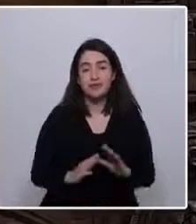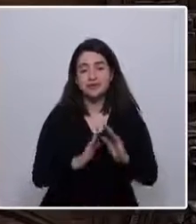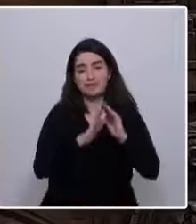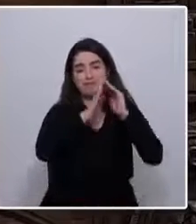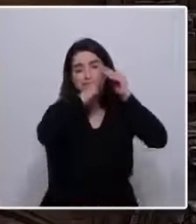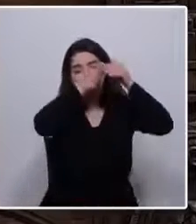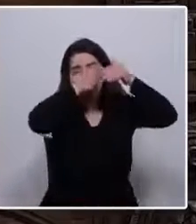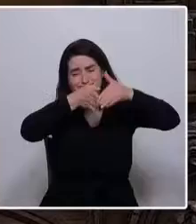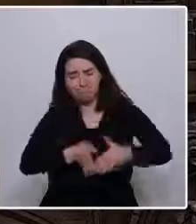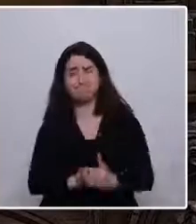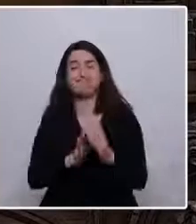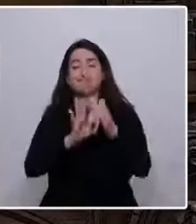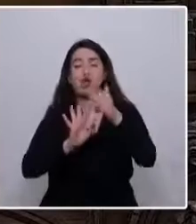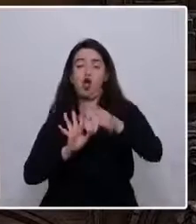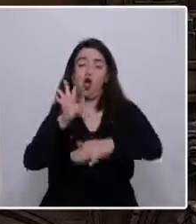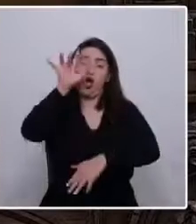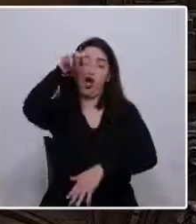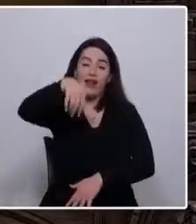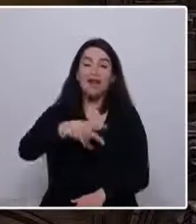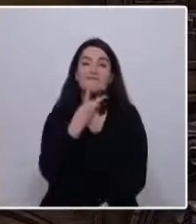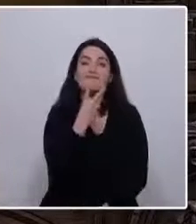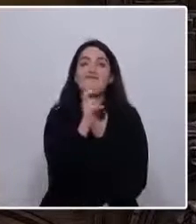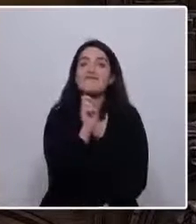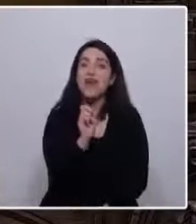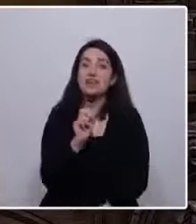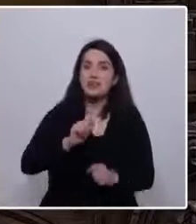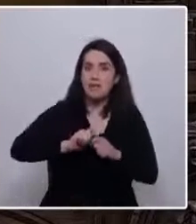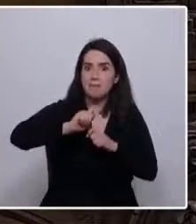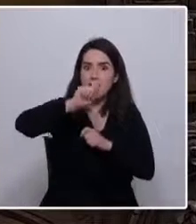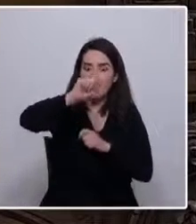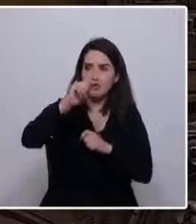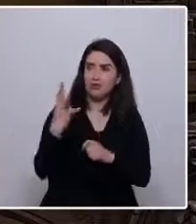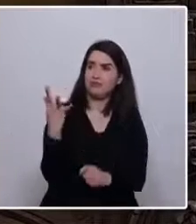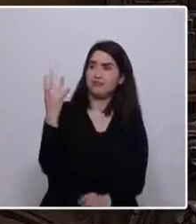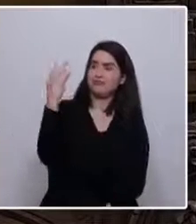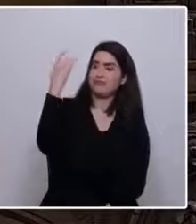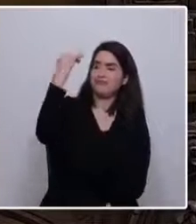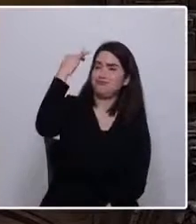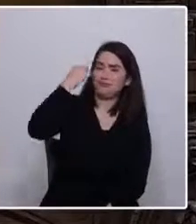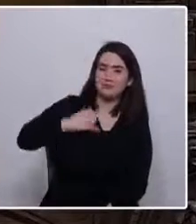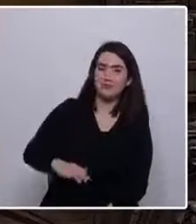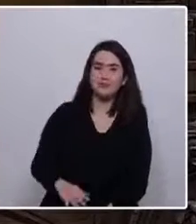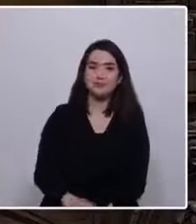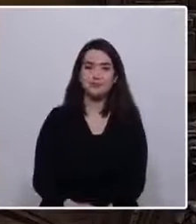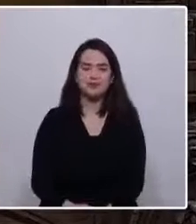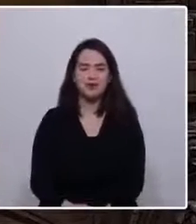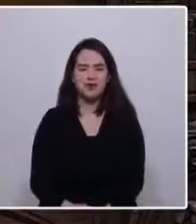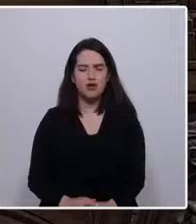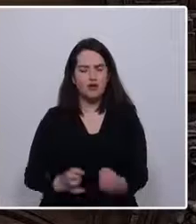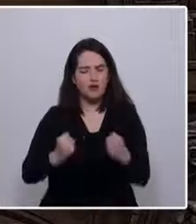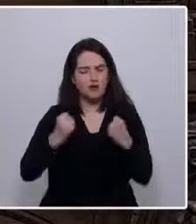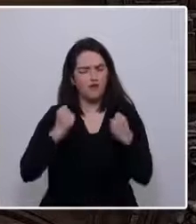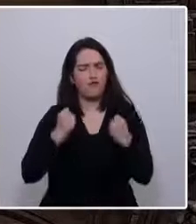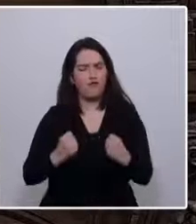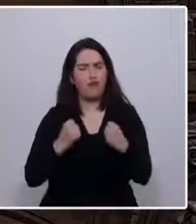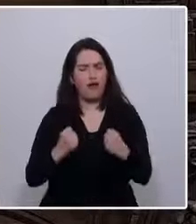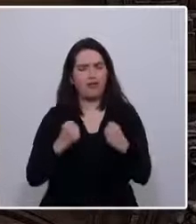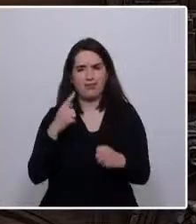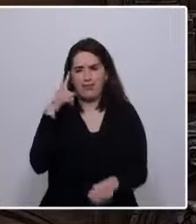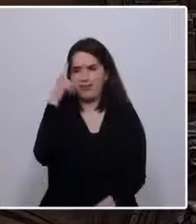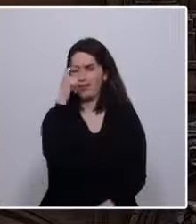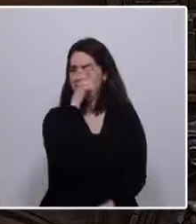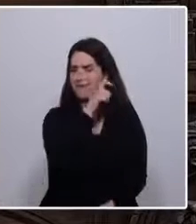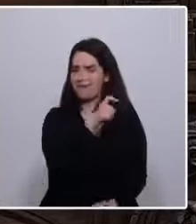20 metros de altura que se nos venían encima de golpeándonos con una energía difícil de